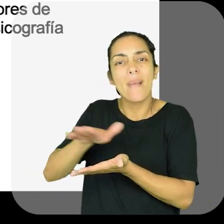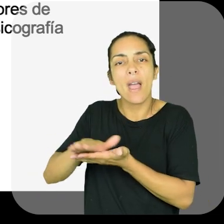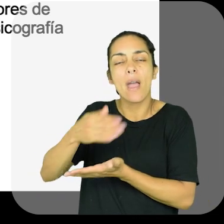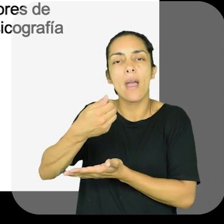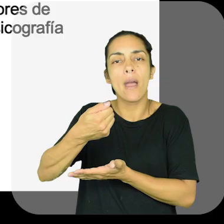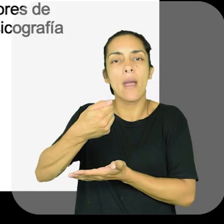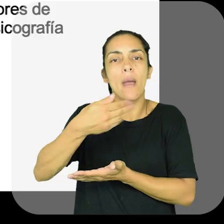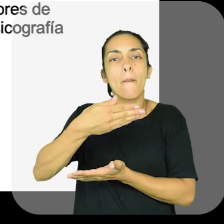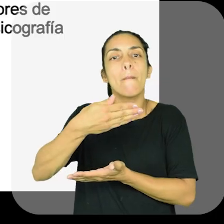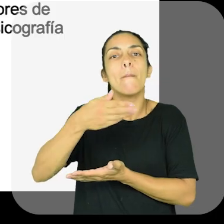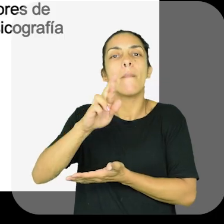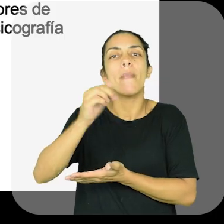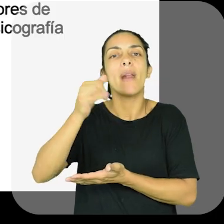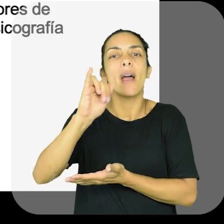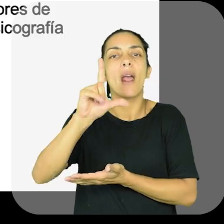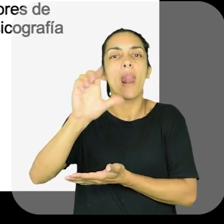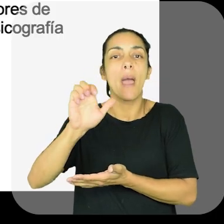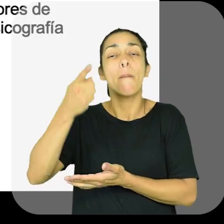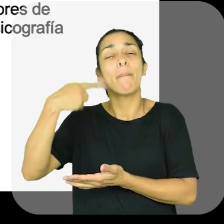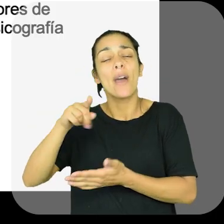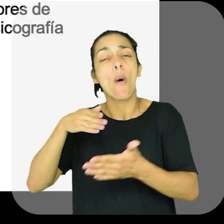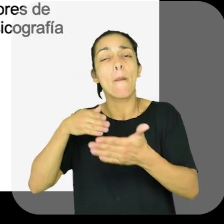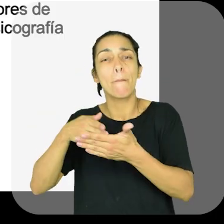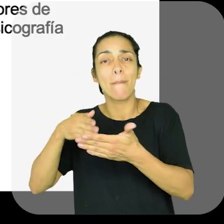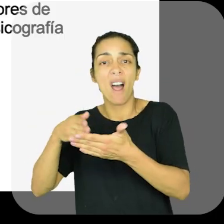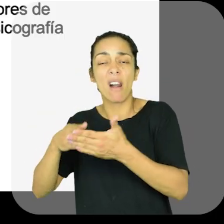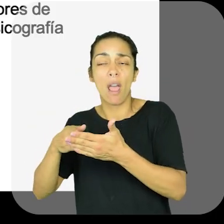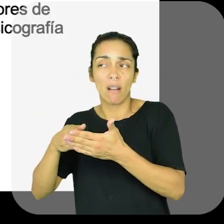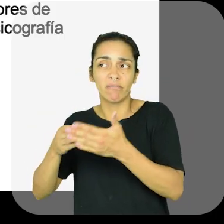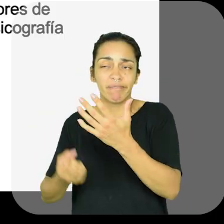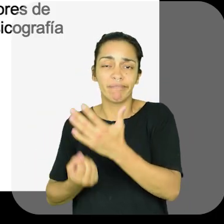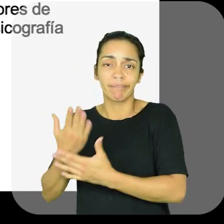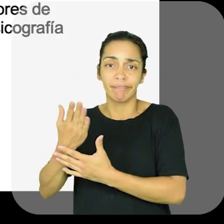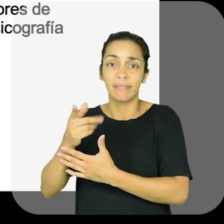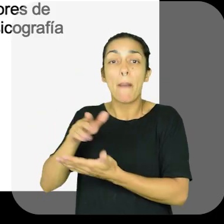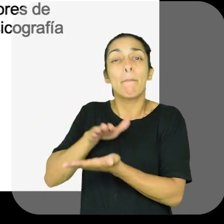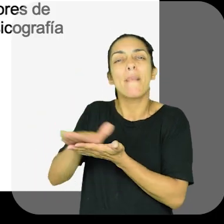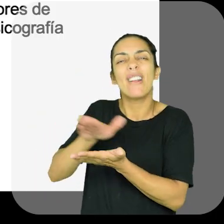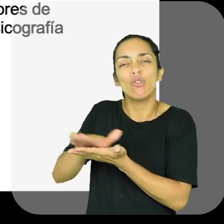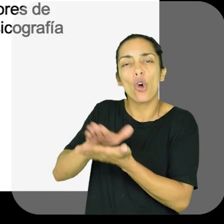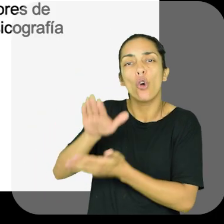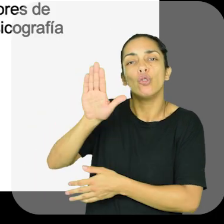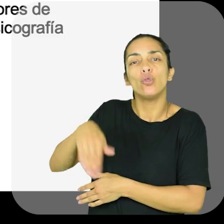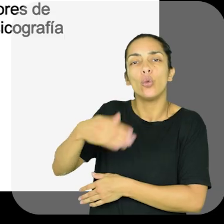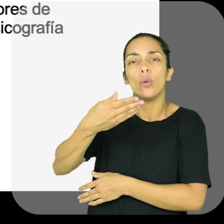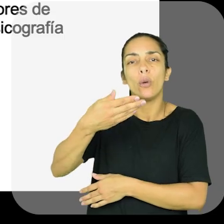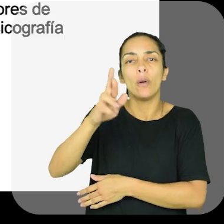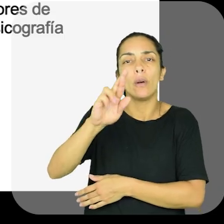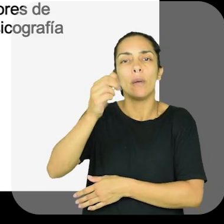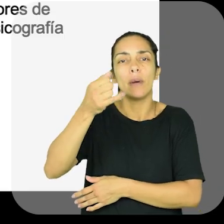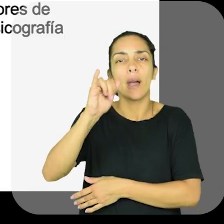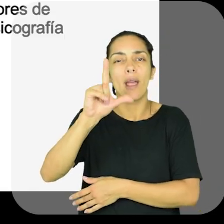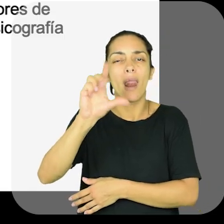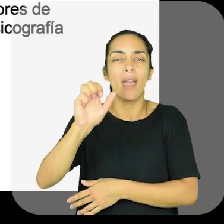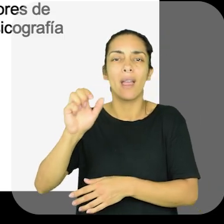ahí apareció otra gran barrera, y es que las impresoras braille son muy costosas. Y en el país,